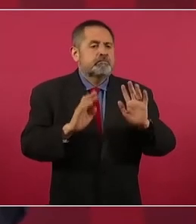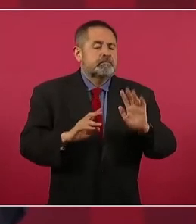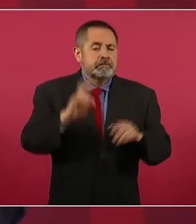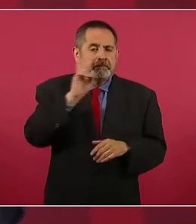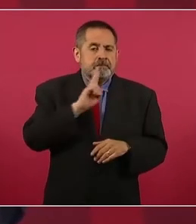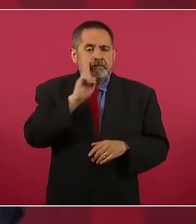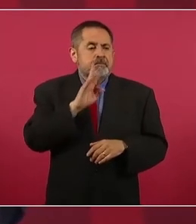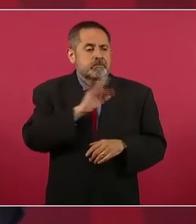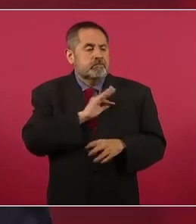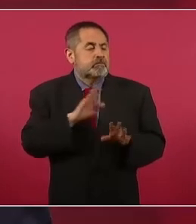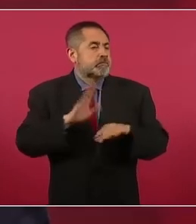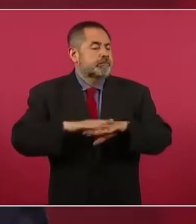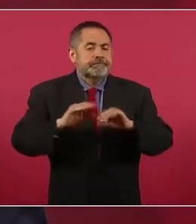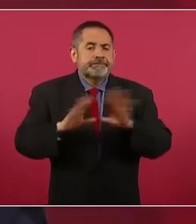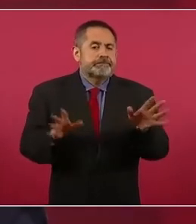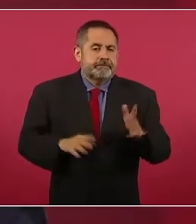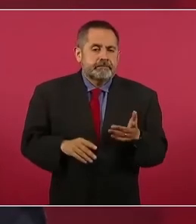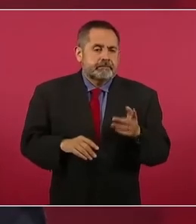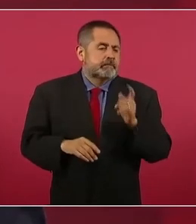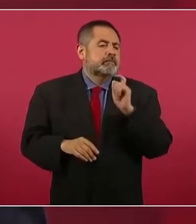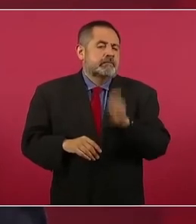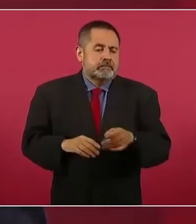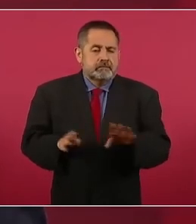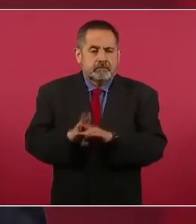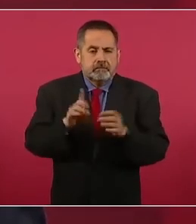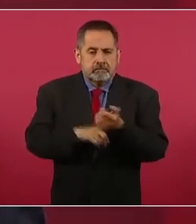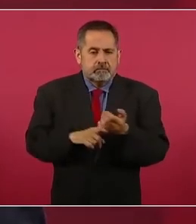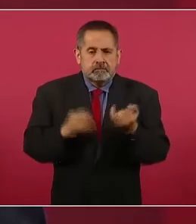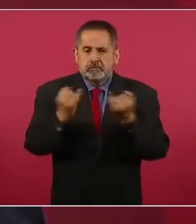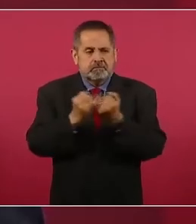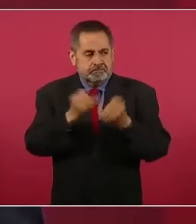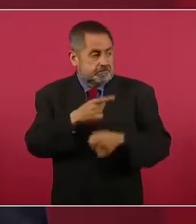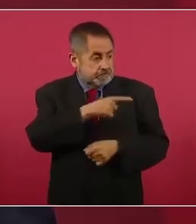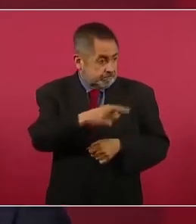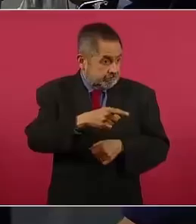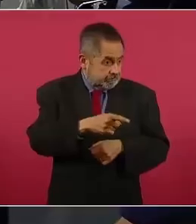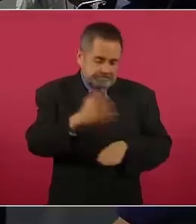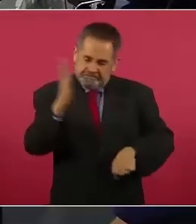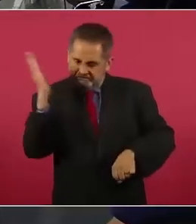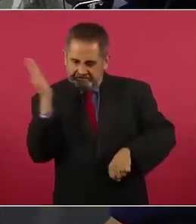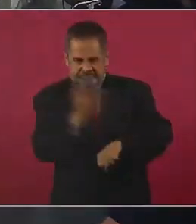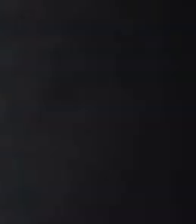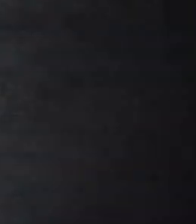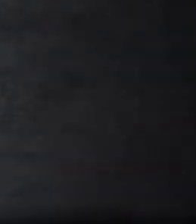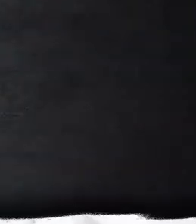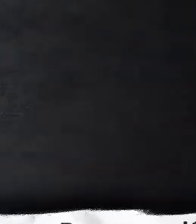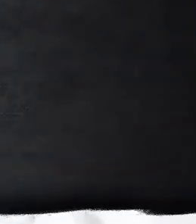esclarecer este caso y que haya, como en otros casos, castigo a los responsables.